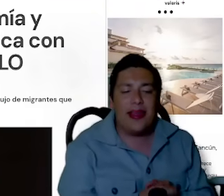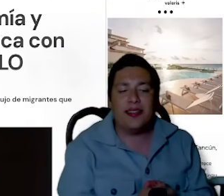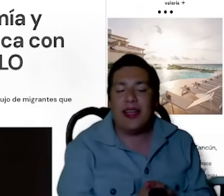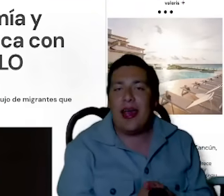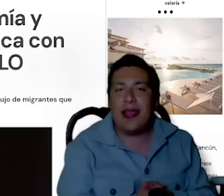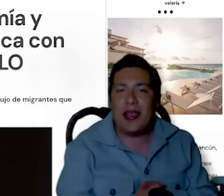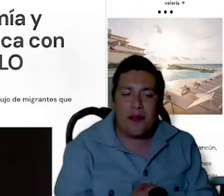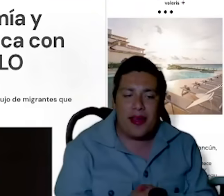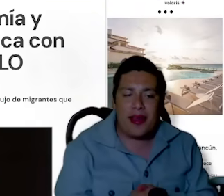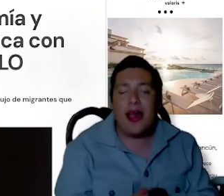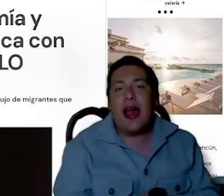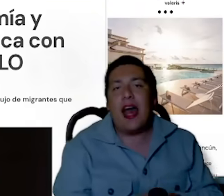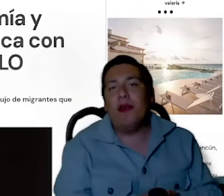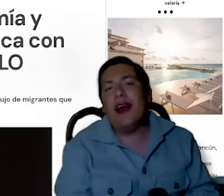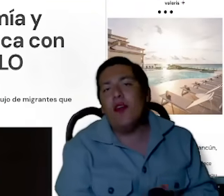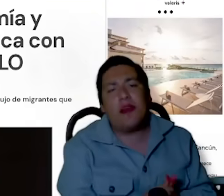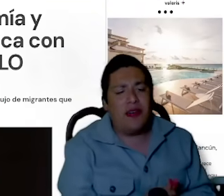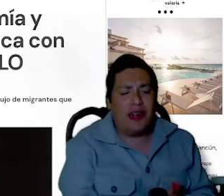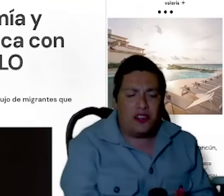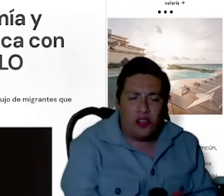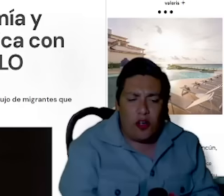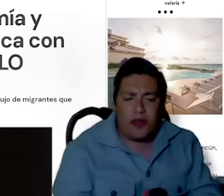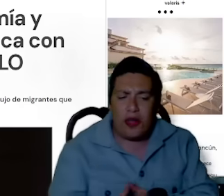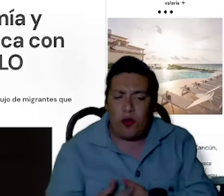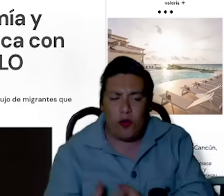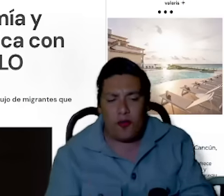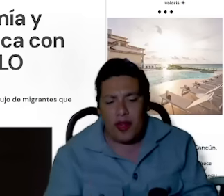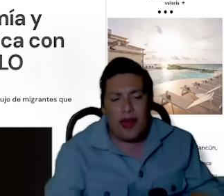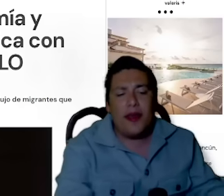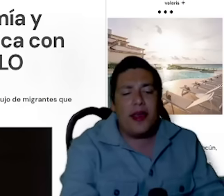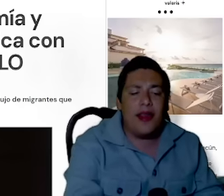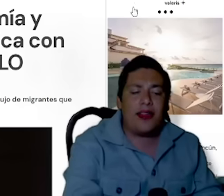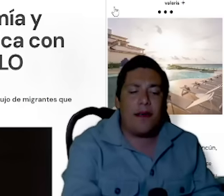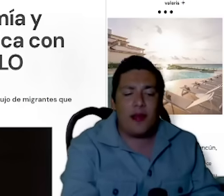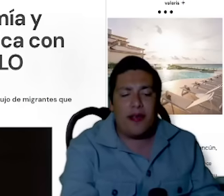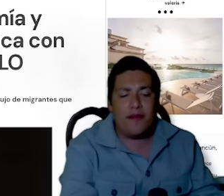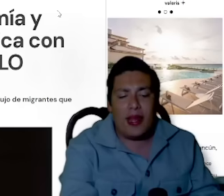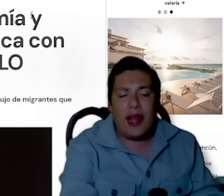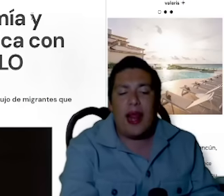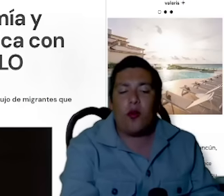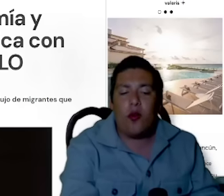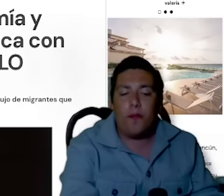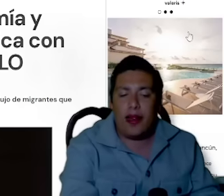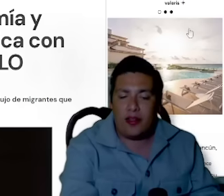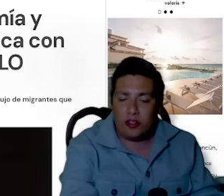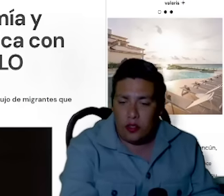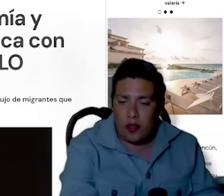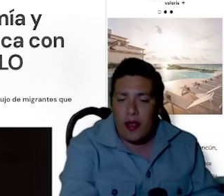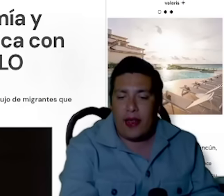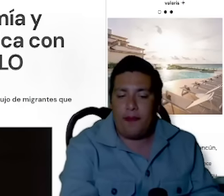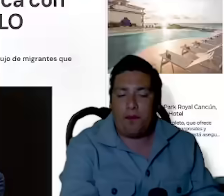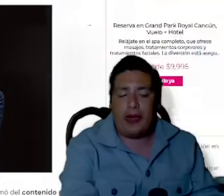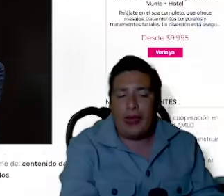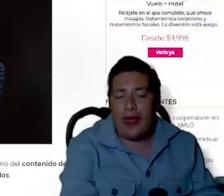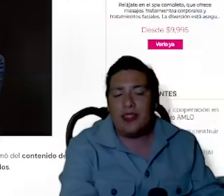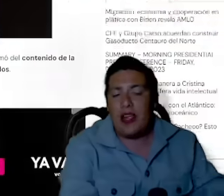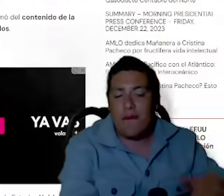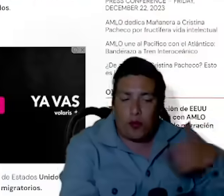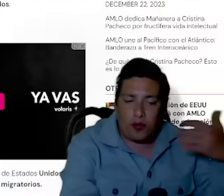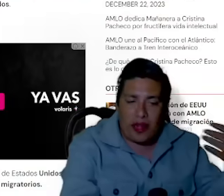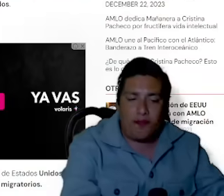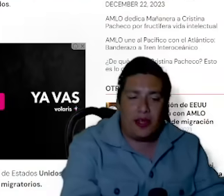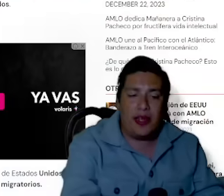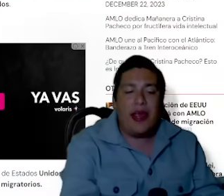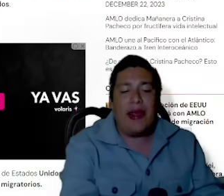trató esta llamada hablaron de migración de economía y también de la cooperación eh que